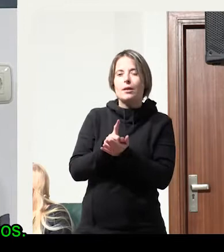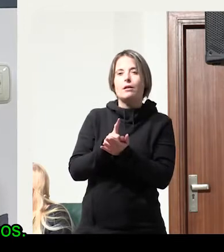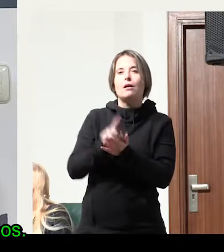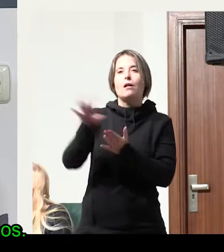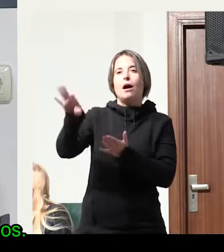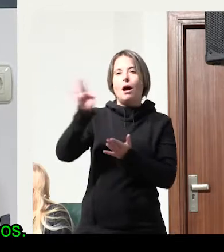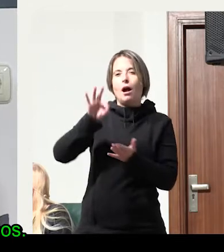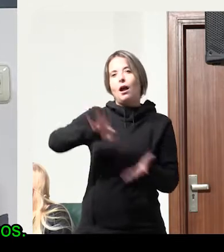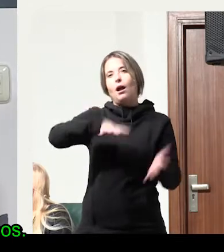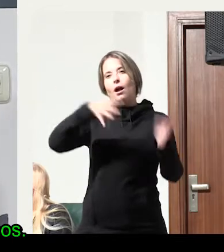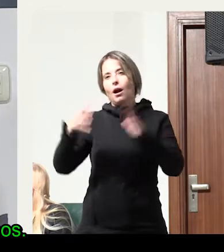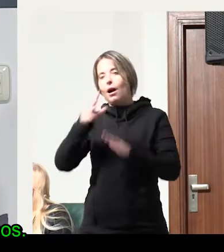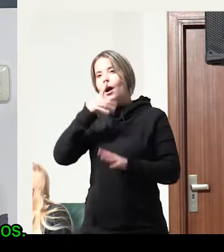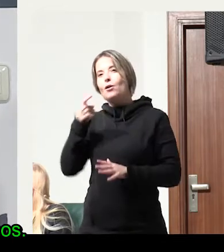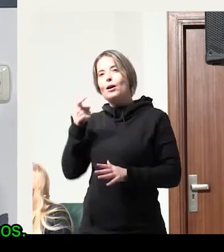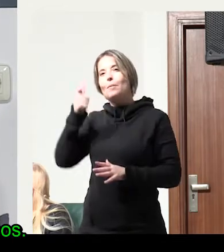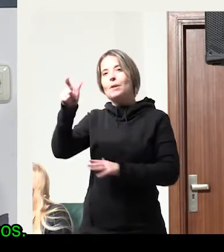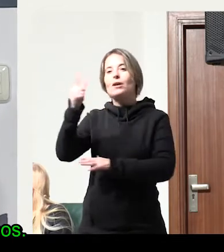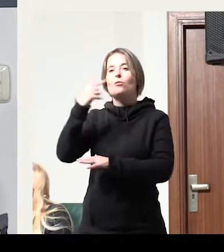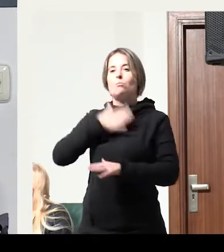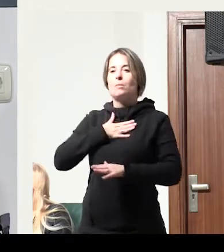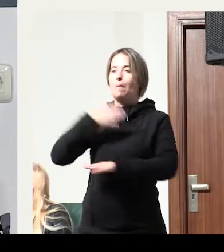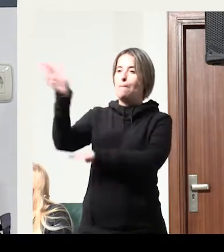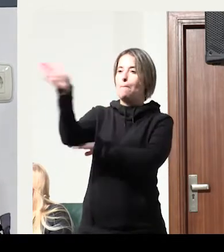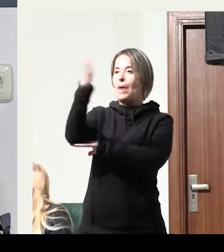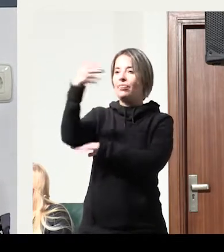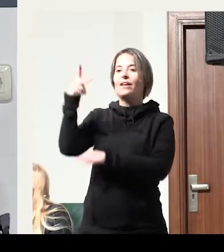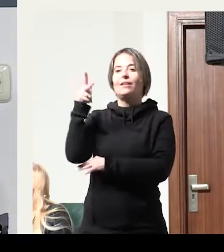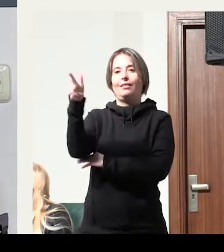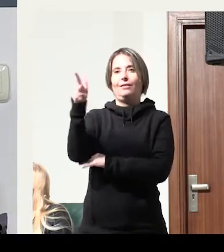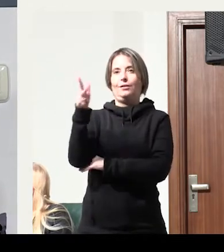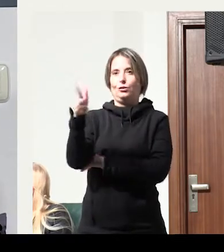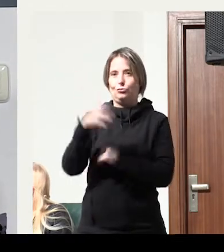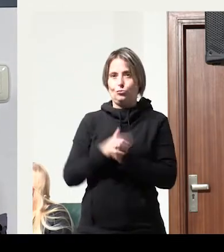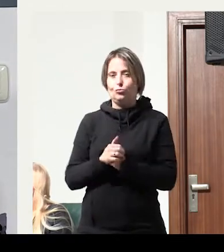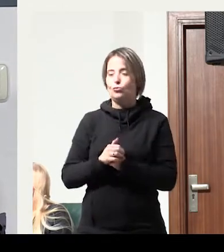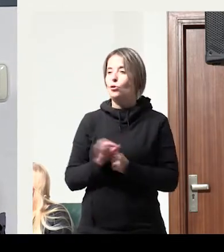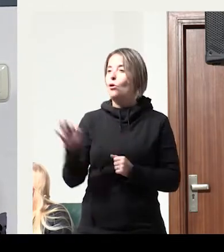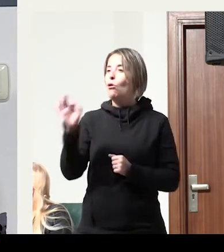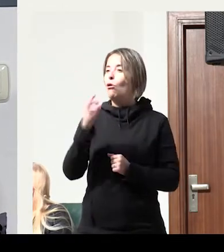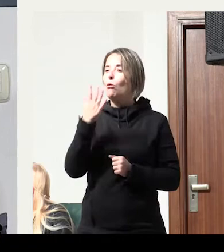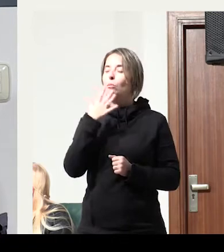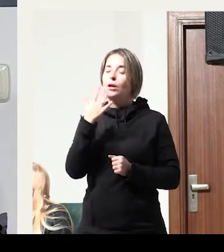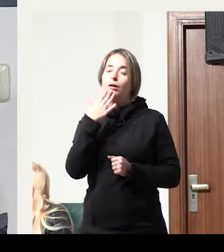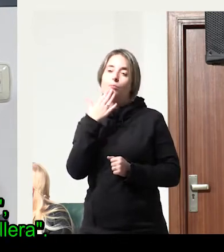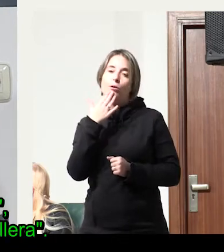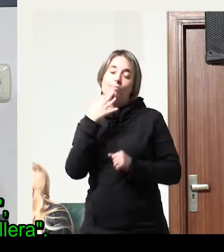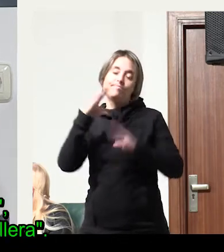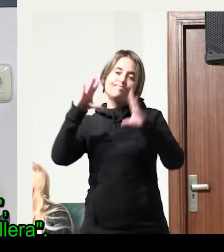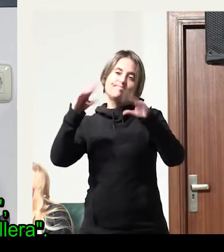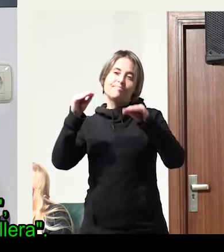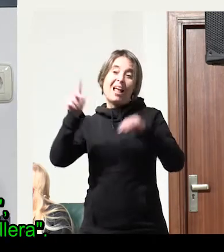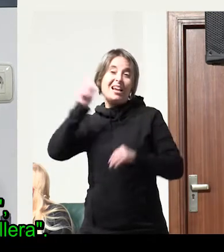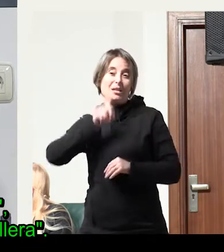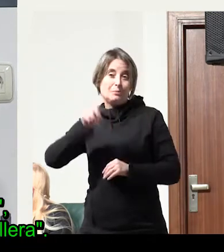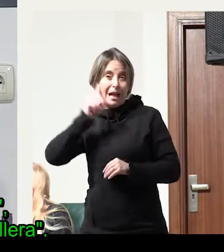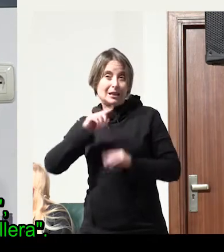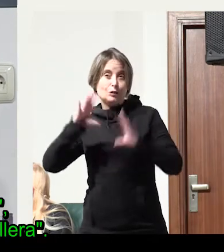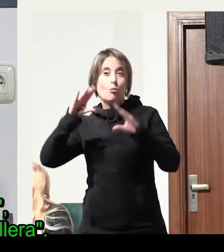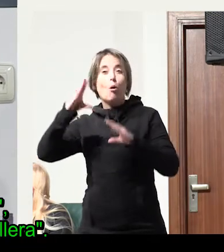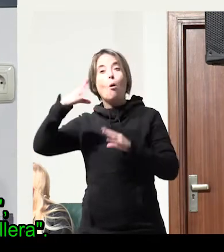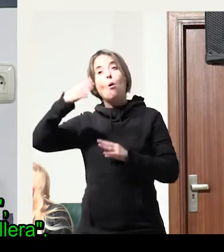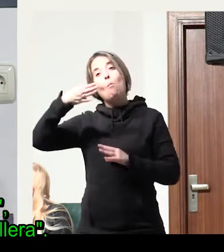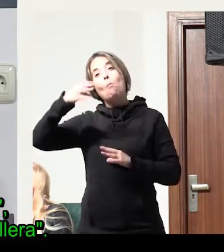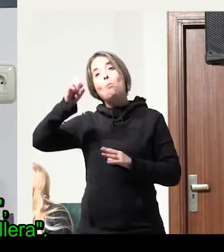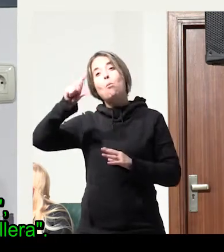lo convirtieron en una bandera de sus derechos. O, por ejemplo, boyera, ¿no? Para hablar de lesbianismo, hoy día utilizamos